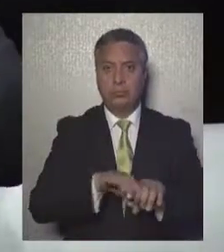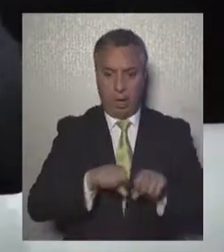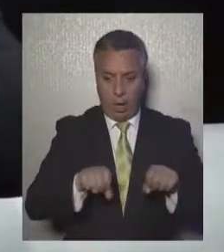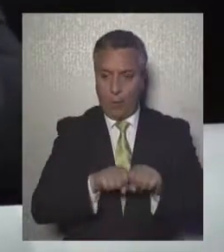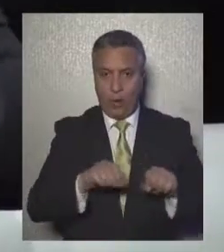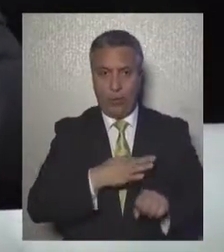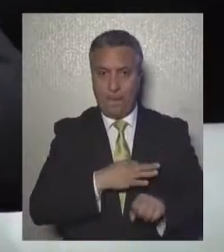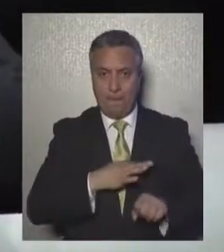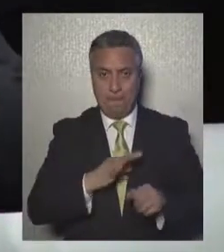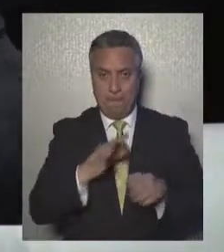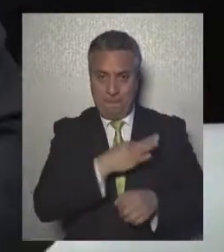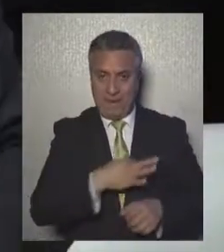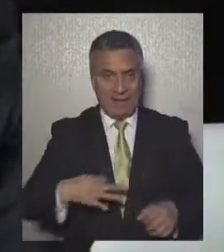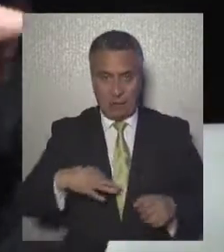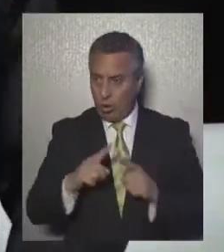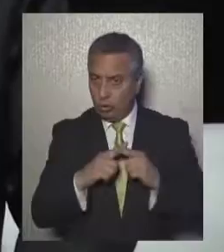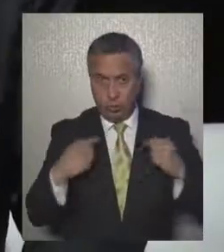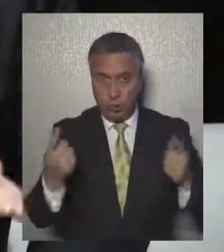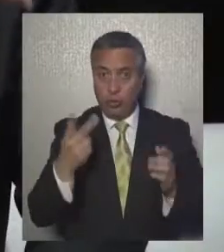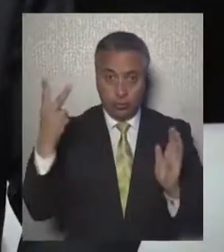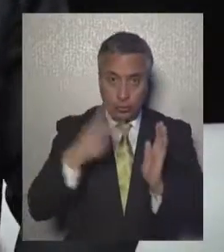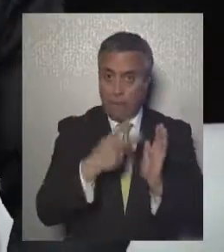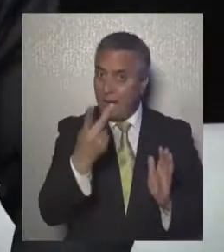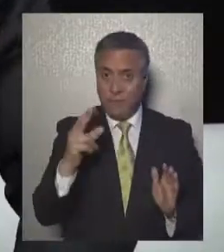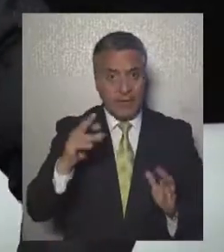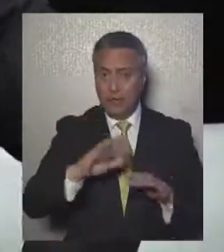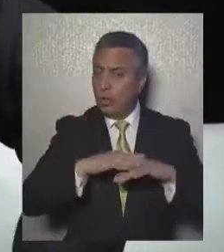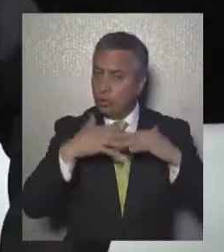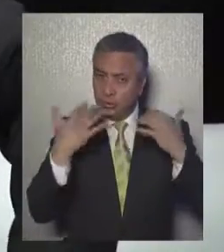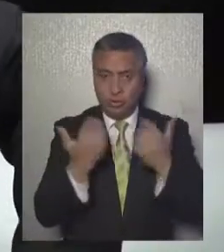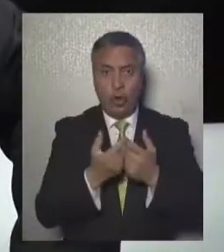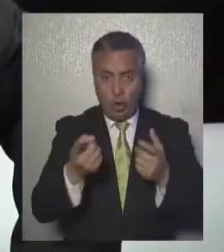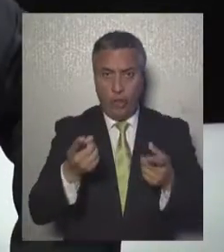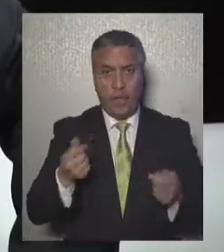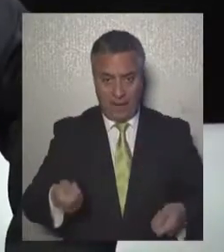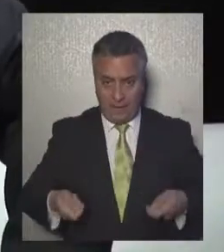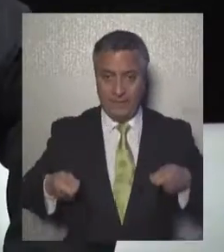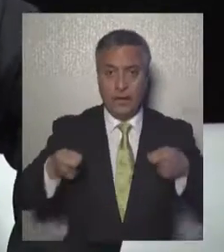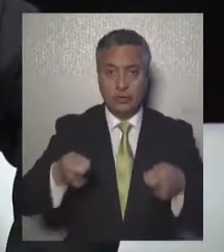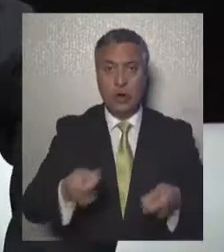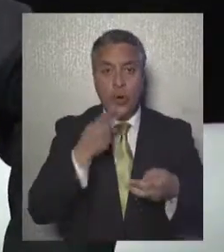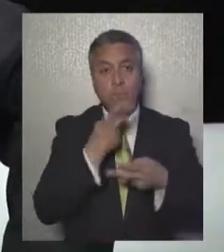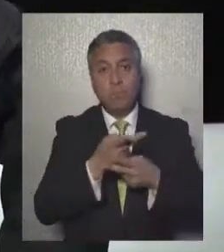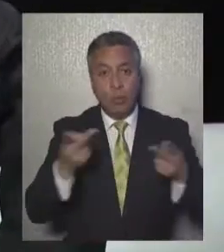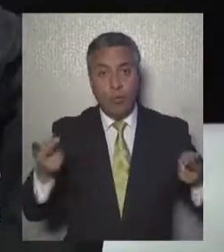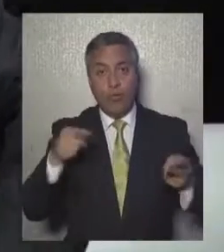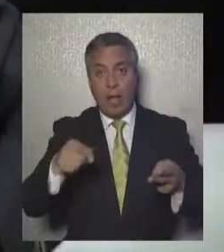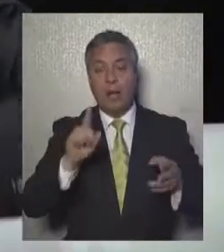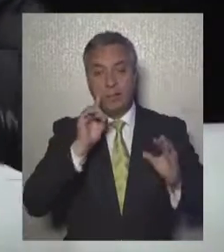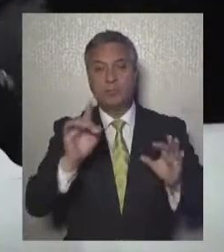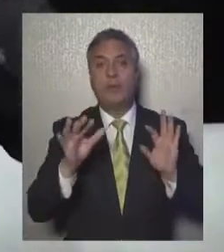ministerios que el 2020 toda la inversión pública en infraestructura va a ser hecha por BIM.